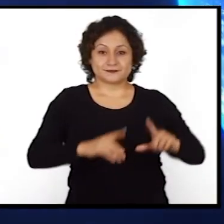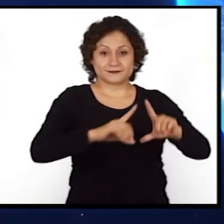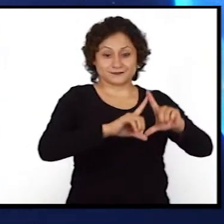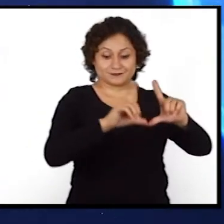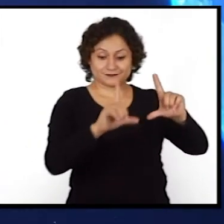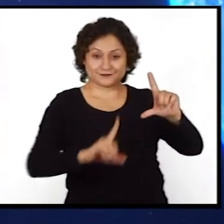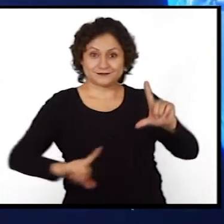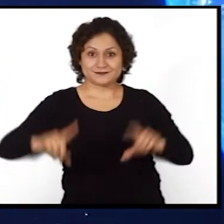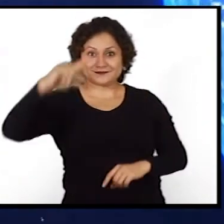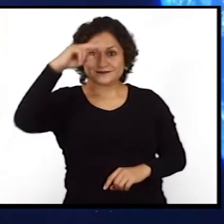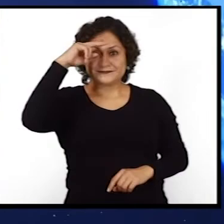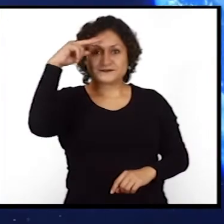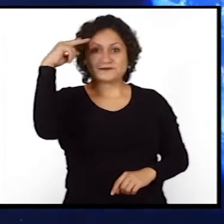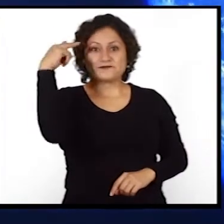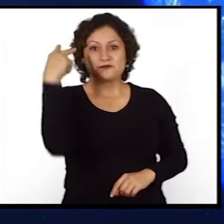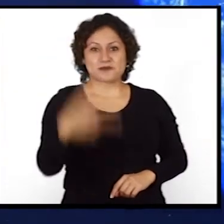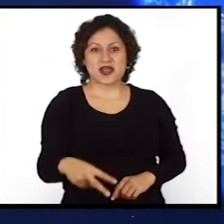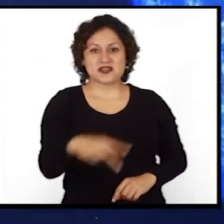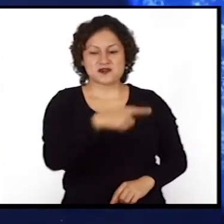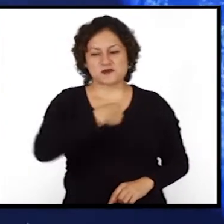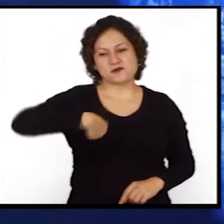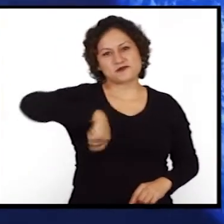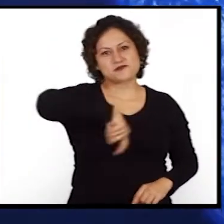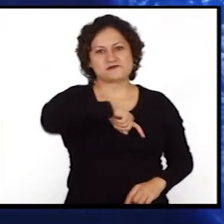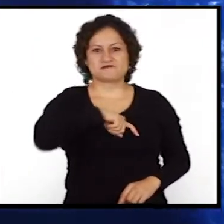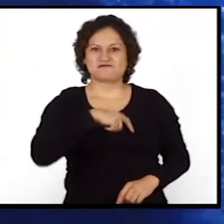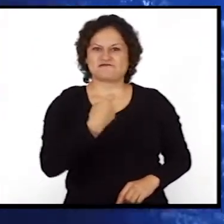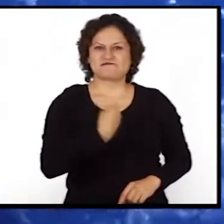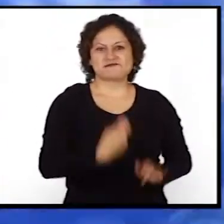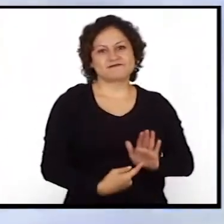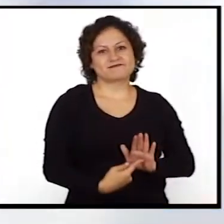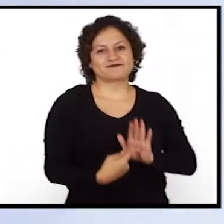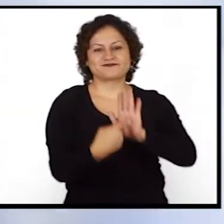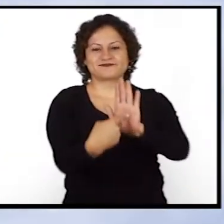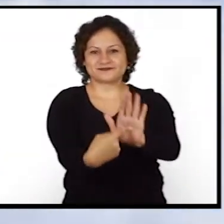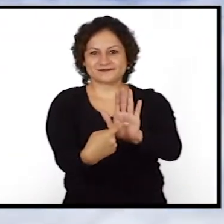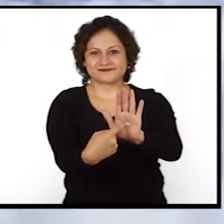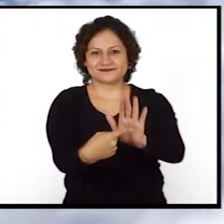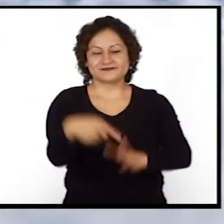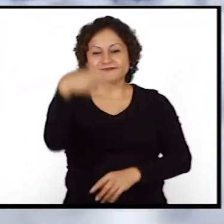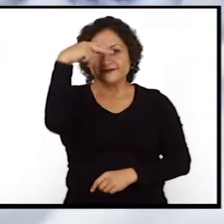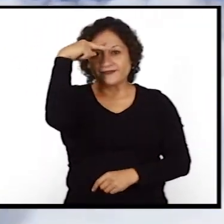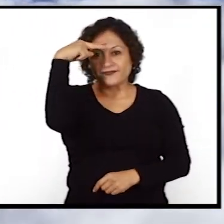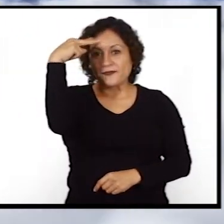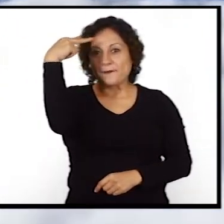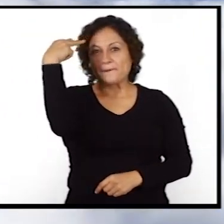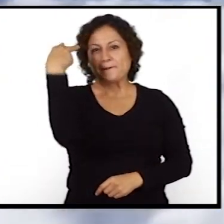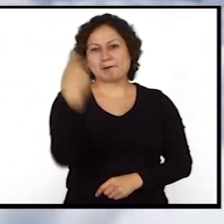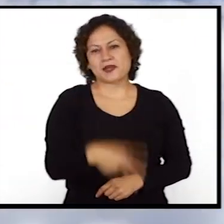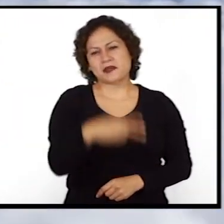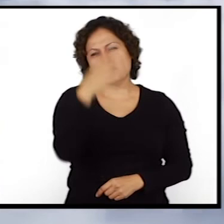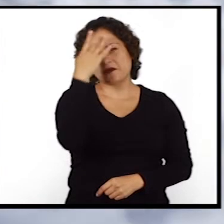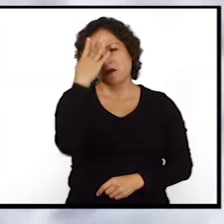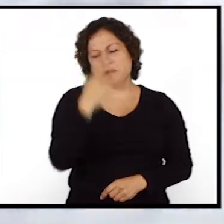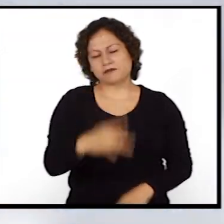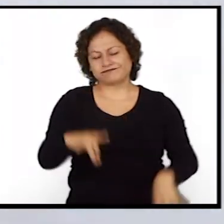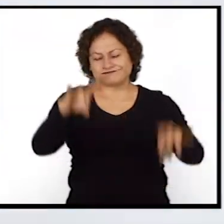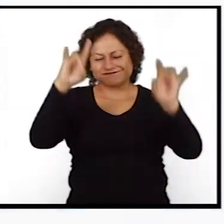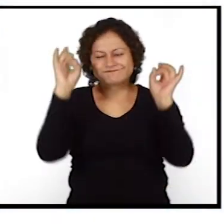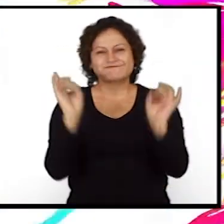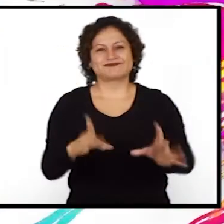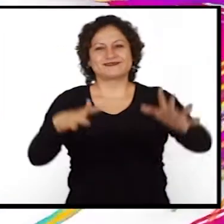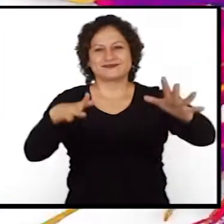Este es el México que nos representa. Este es el México